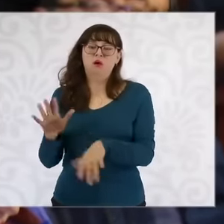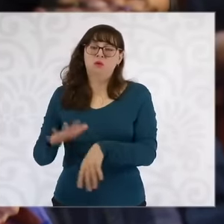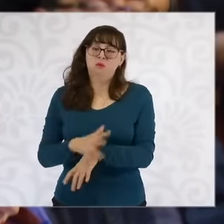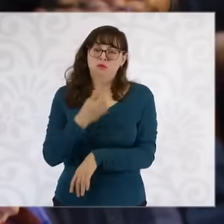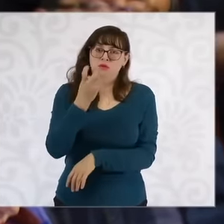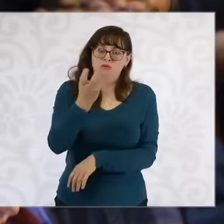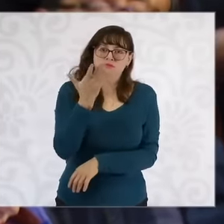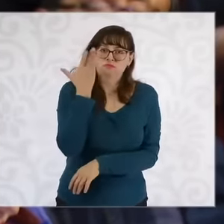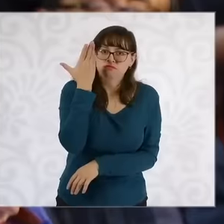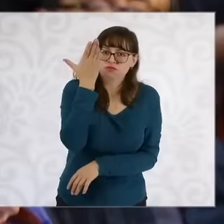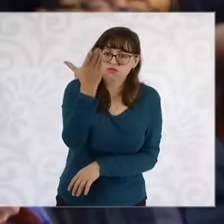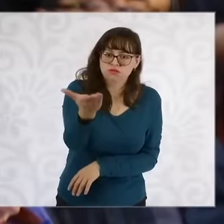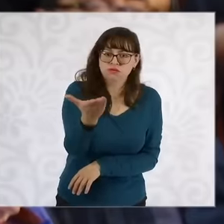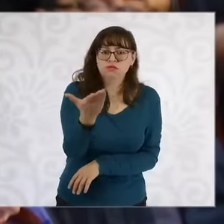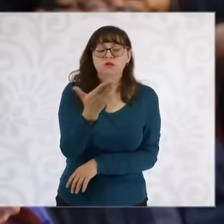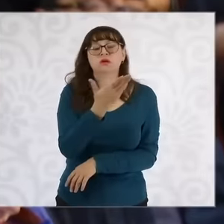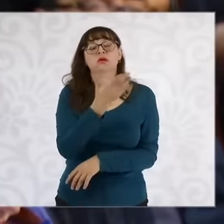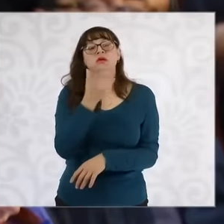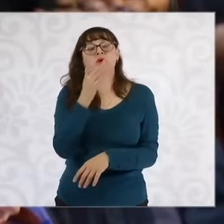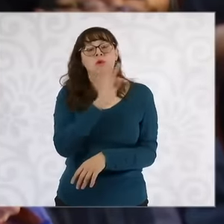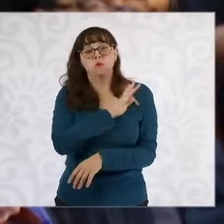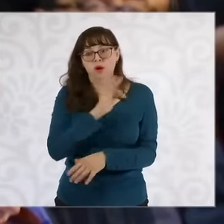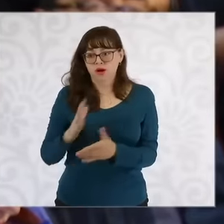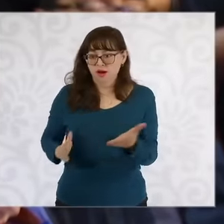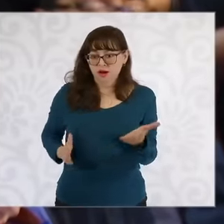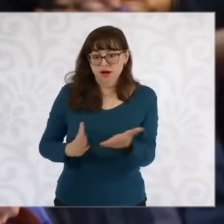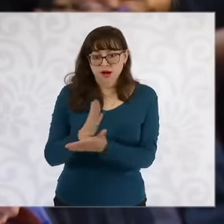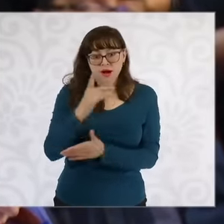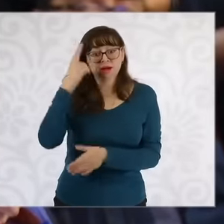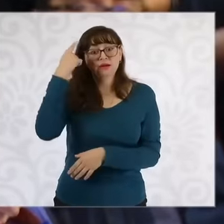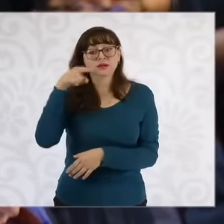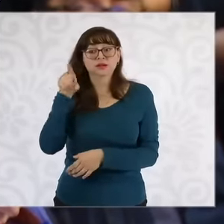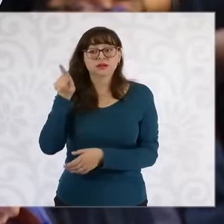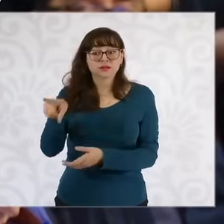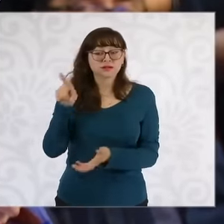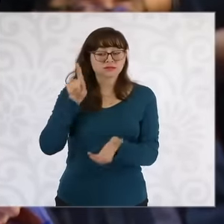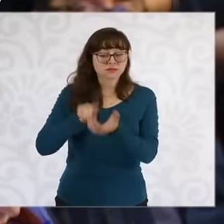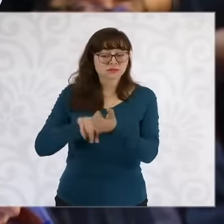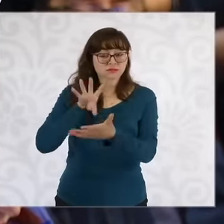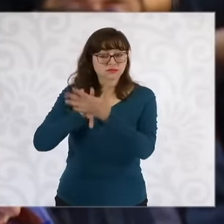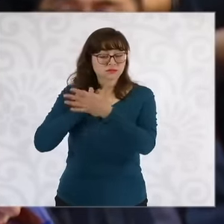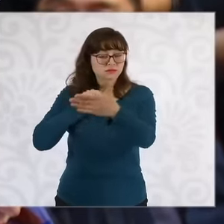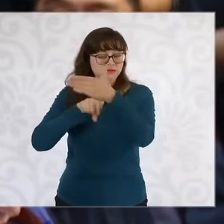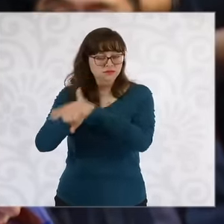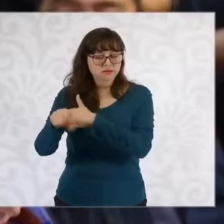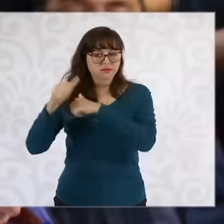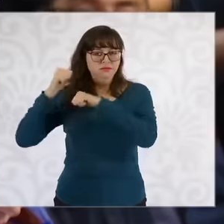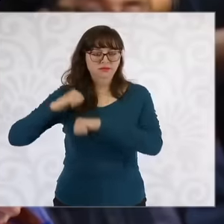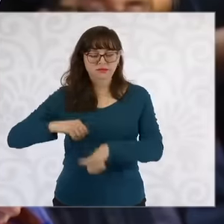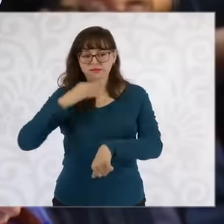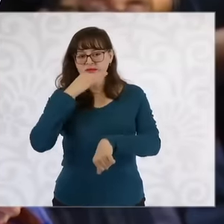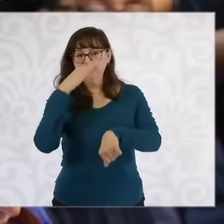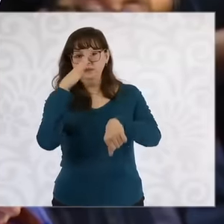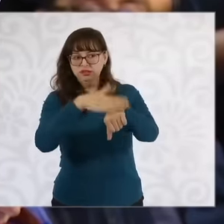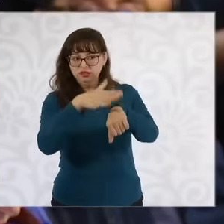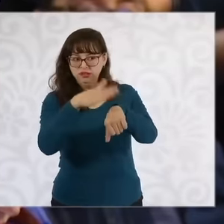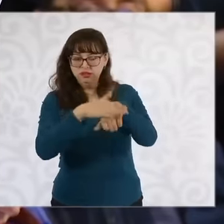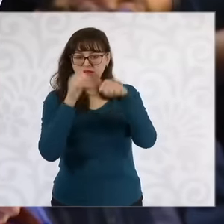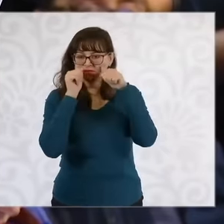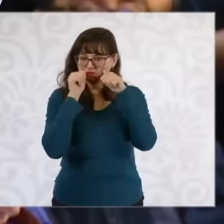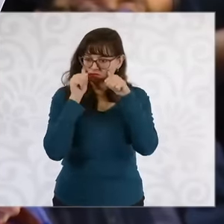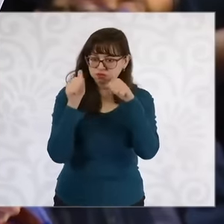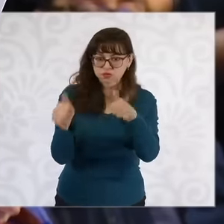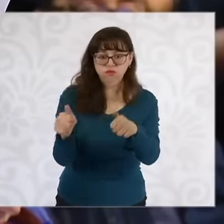su intervención política para que las autoridades involucradas y competentes sepan que hay atención